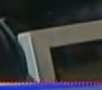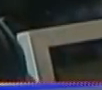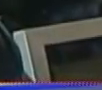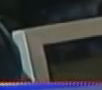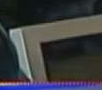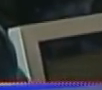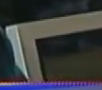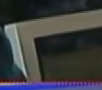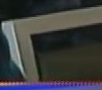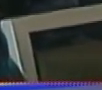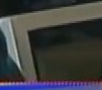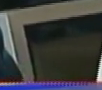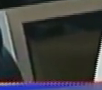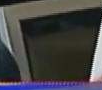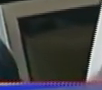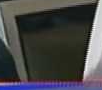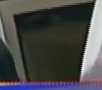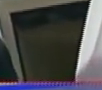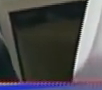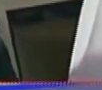de todos los estados del país.